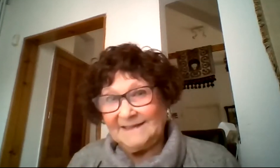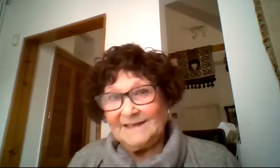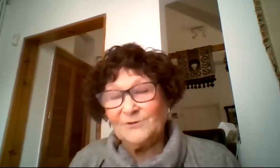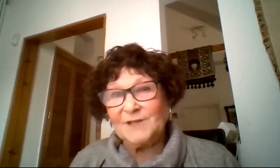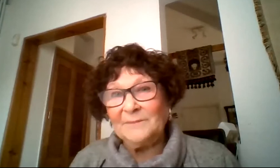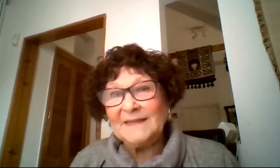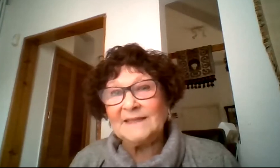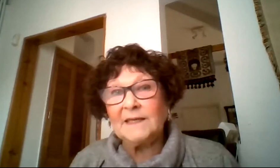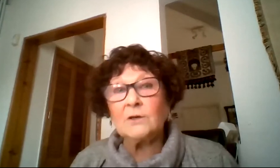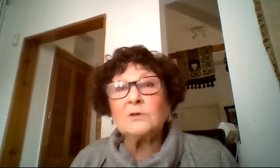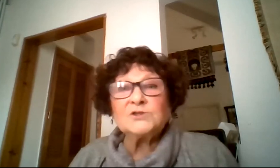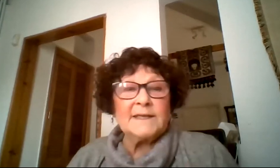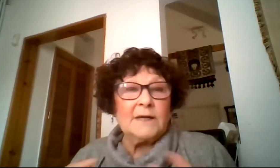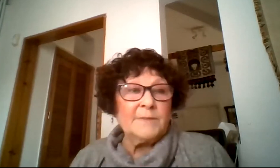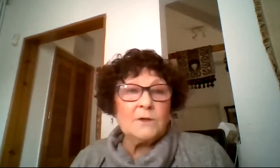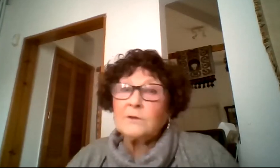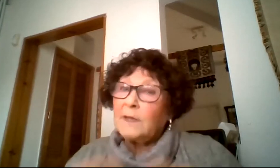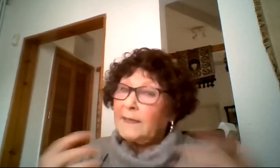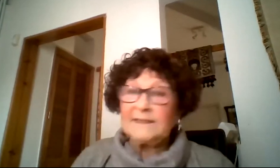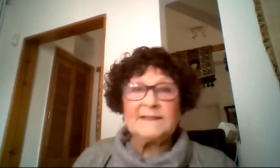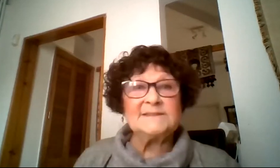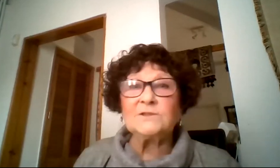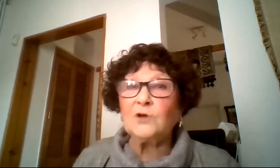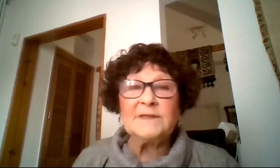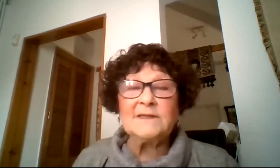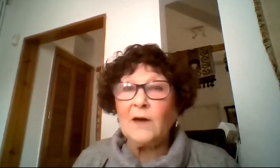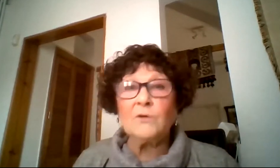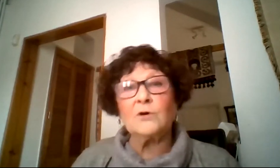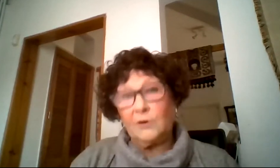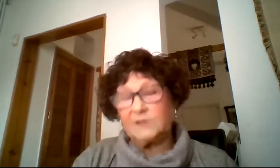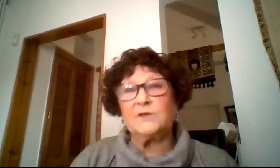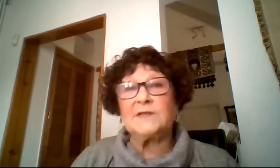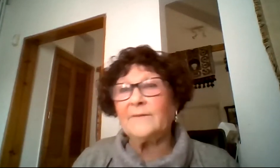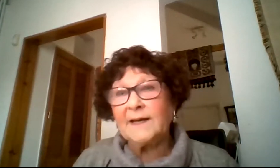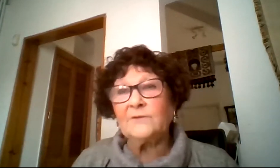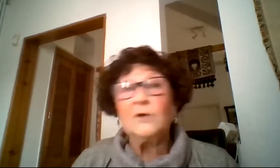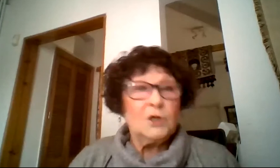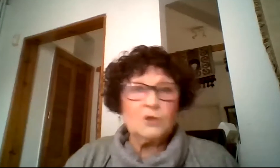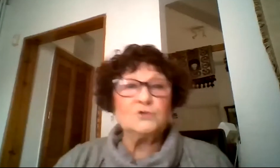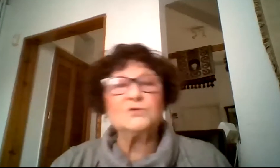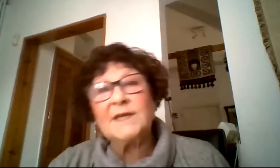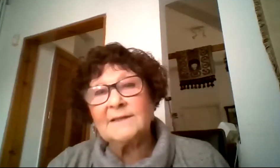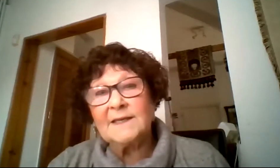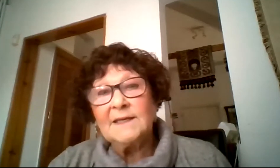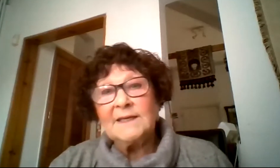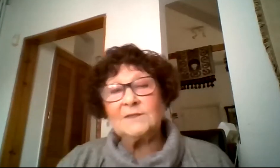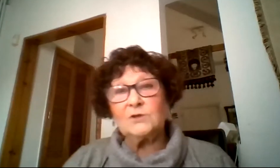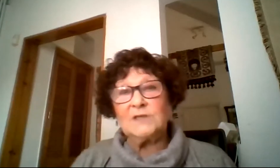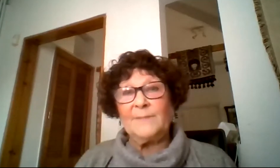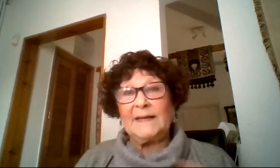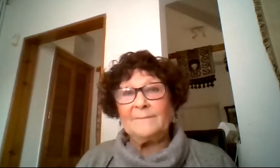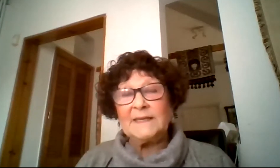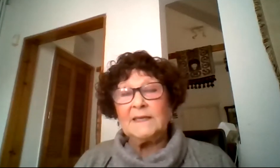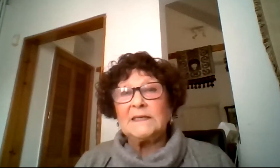caracteriza, justamente, cosa que a lo mejor en el síndrome de Down, con los que yo he trabajado, no sucede.